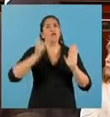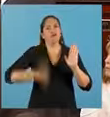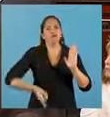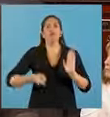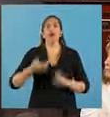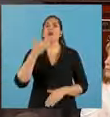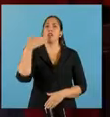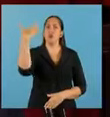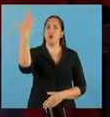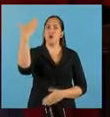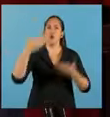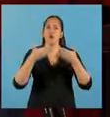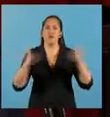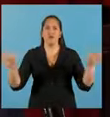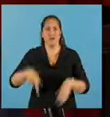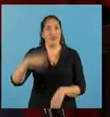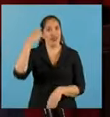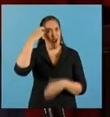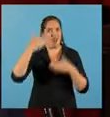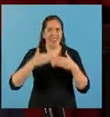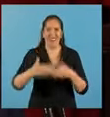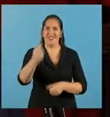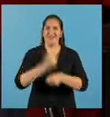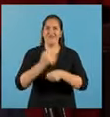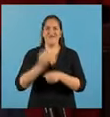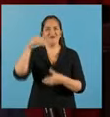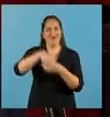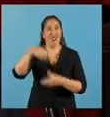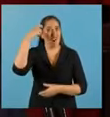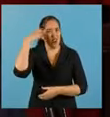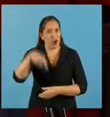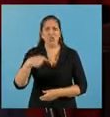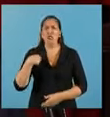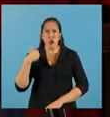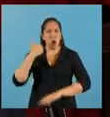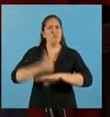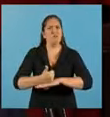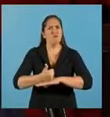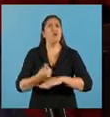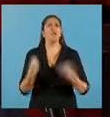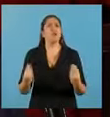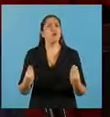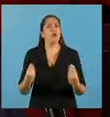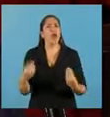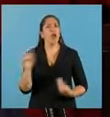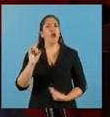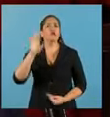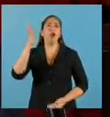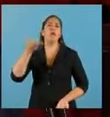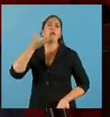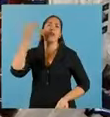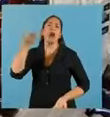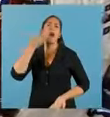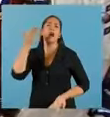discurso. Pero quiero que todos sepan que no estoy aquí tan solo enlazando palabras de